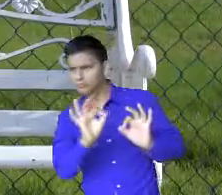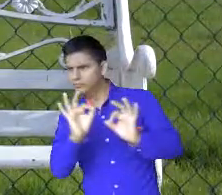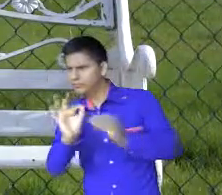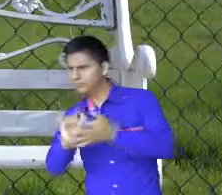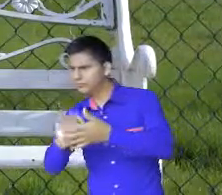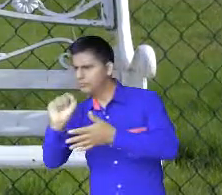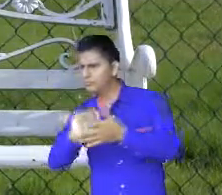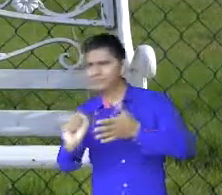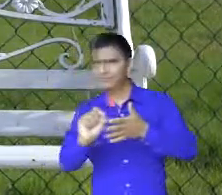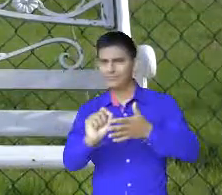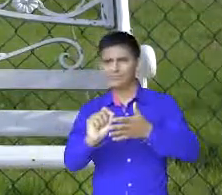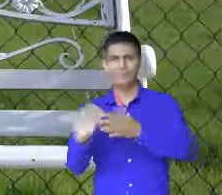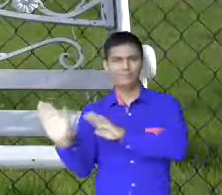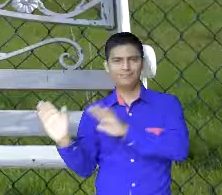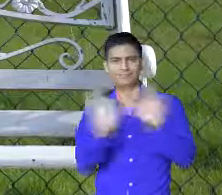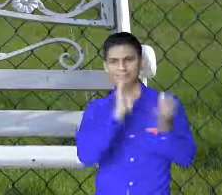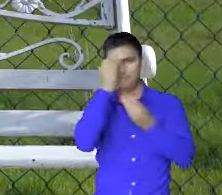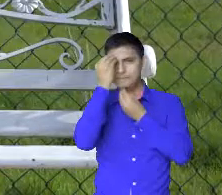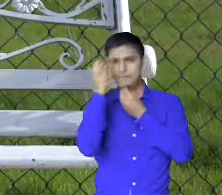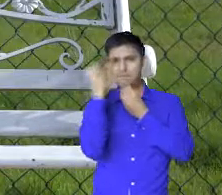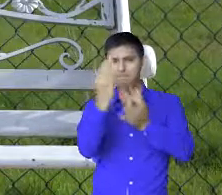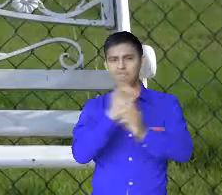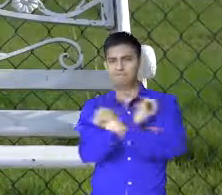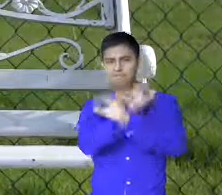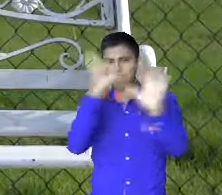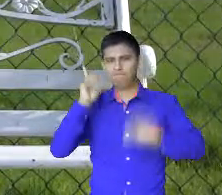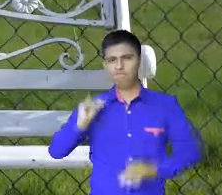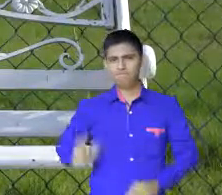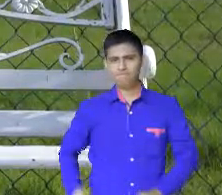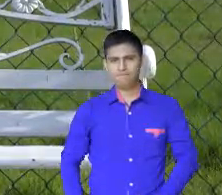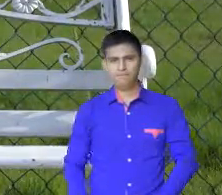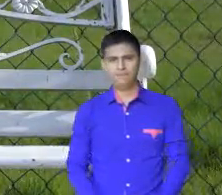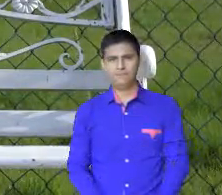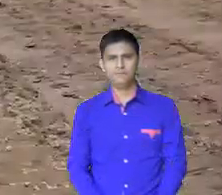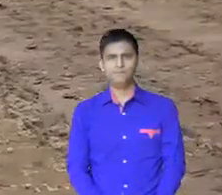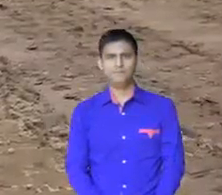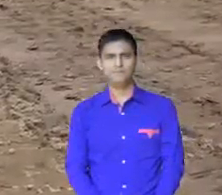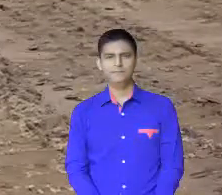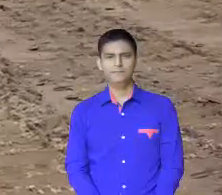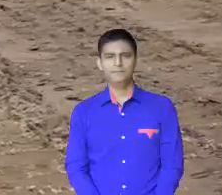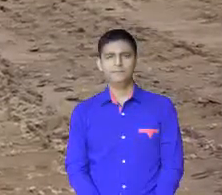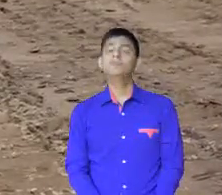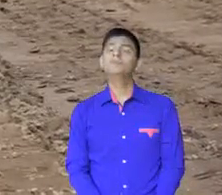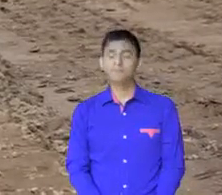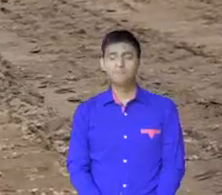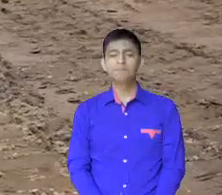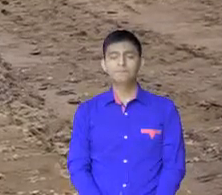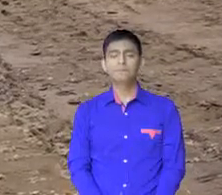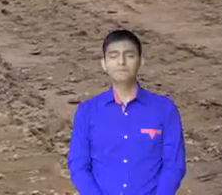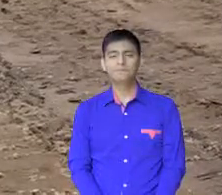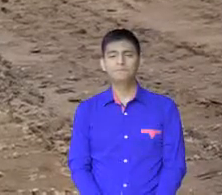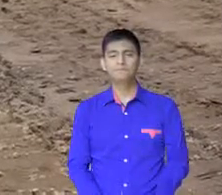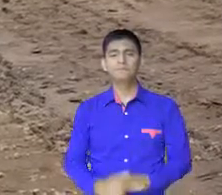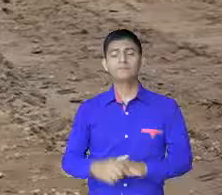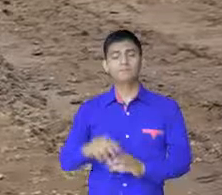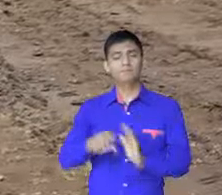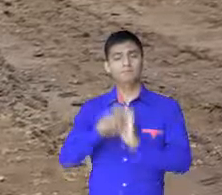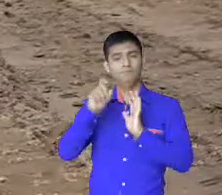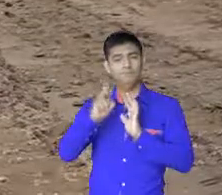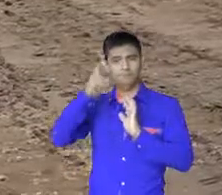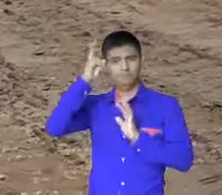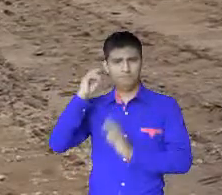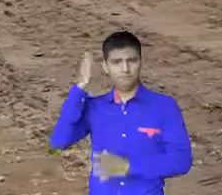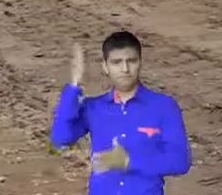ellas. Víctor Cavadiana nos tiene más detalles al respecto. Una de las características del abogado Vinicio